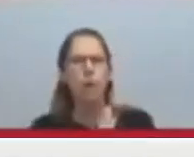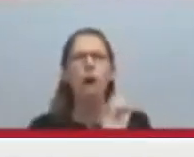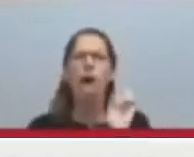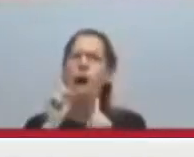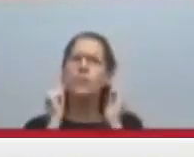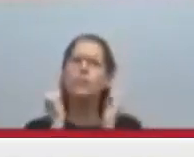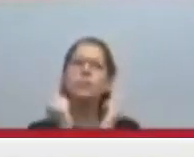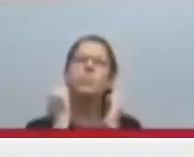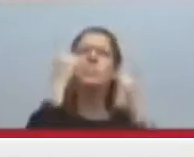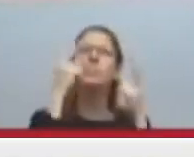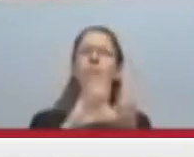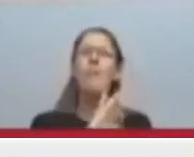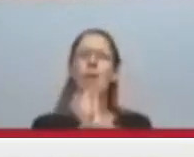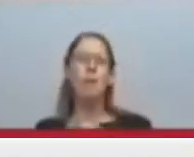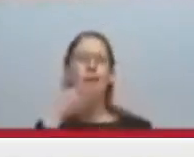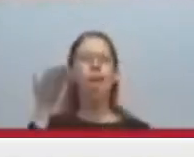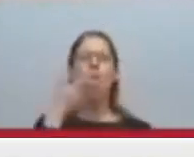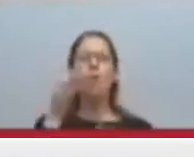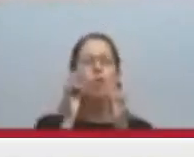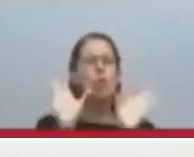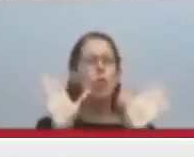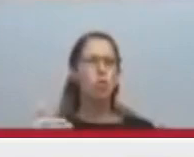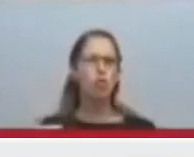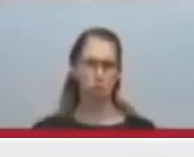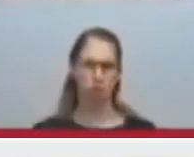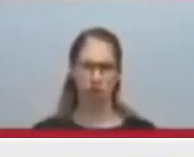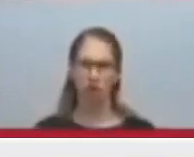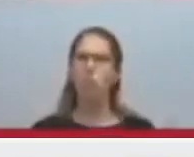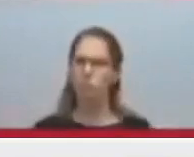como uno quiere, como una quiere.